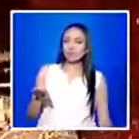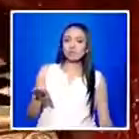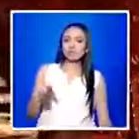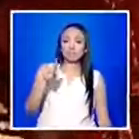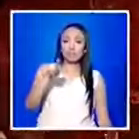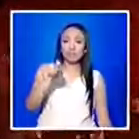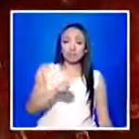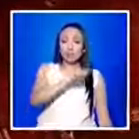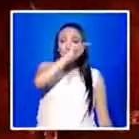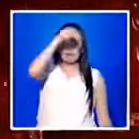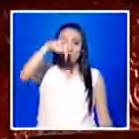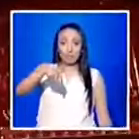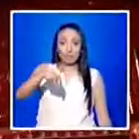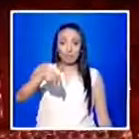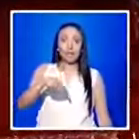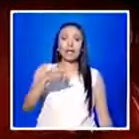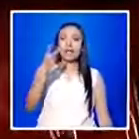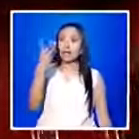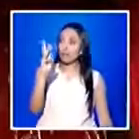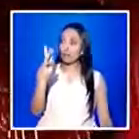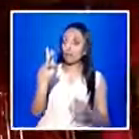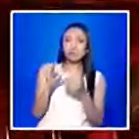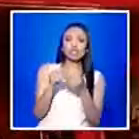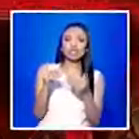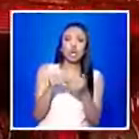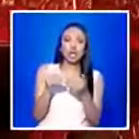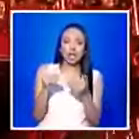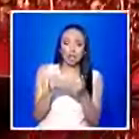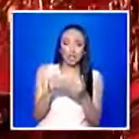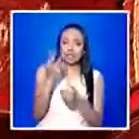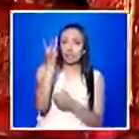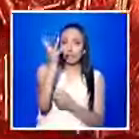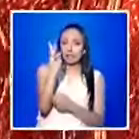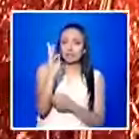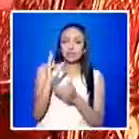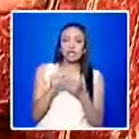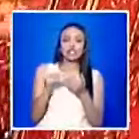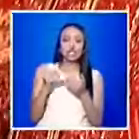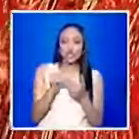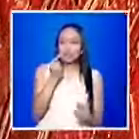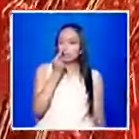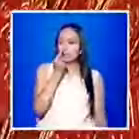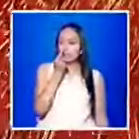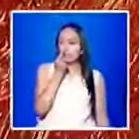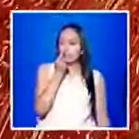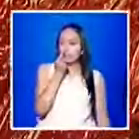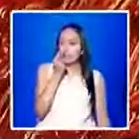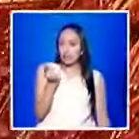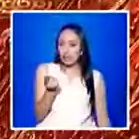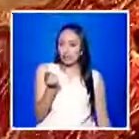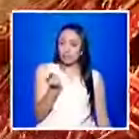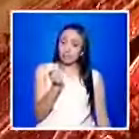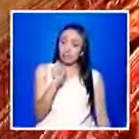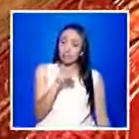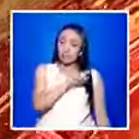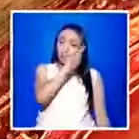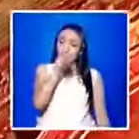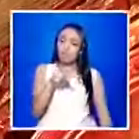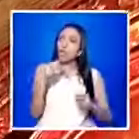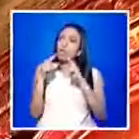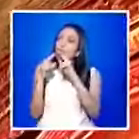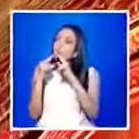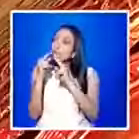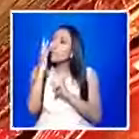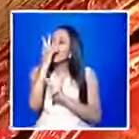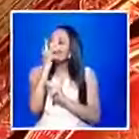asistir acá, $16, la verdad es un recorrido bastante interesante donde vecinos y vecinas pueden conocer más de esta